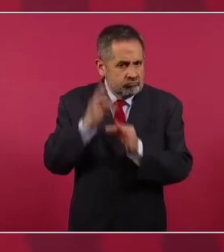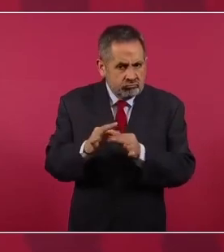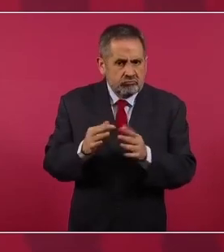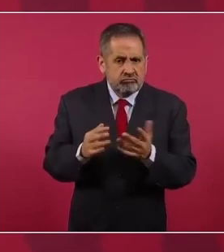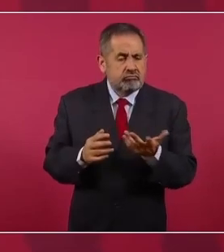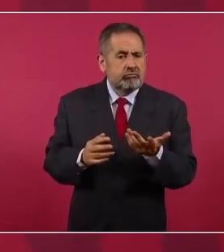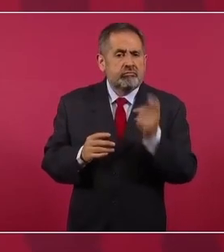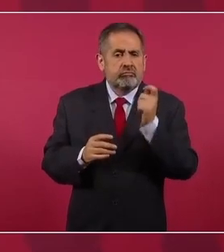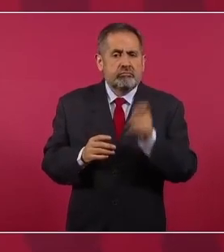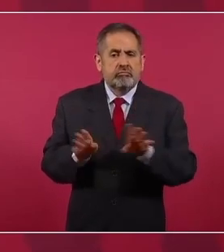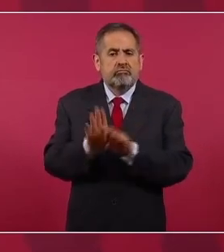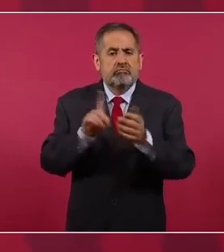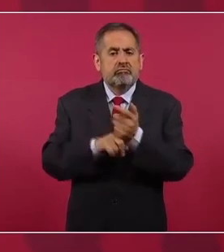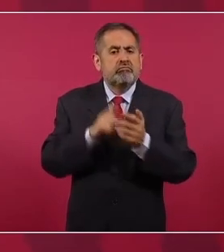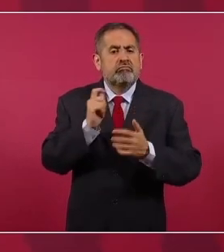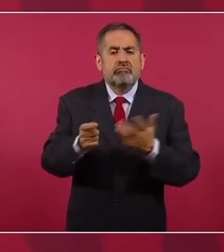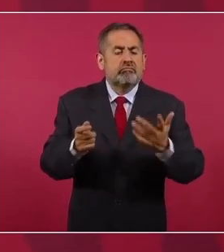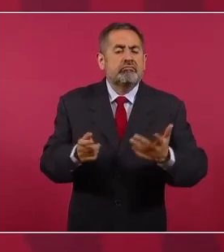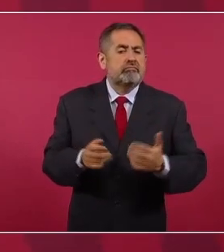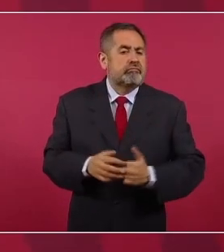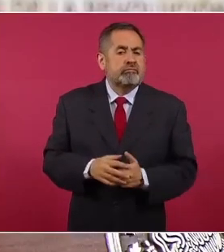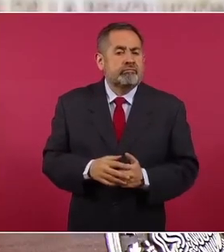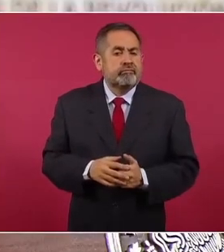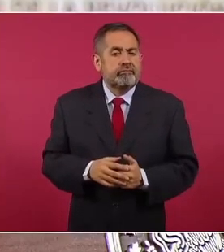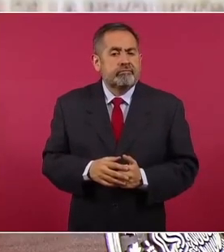como algo